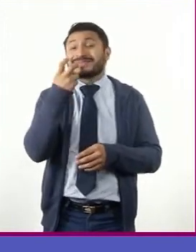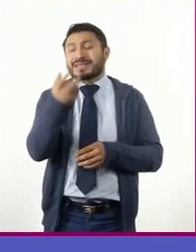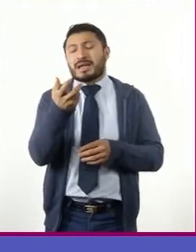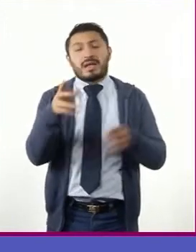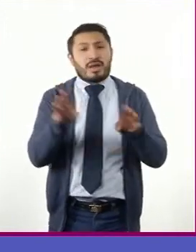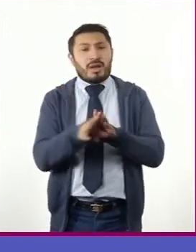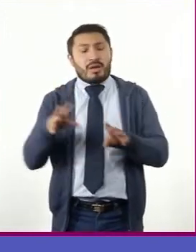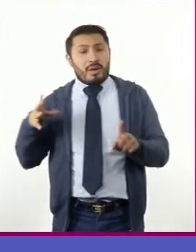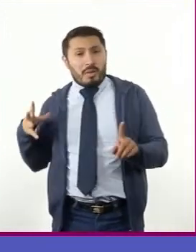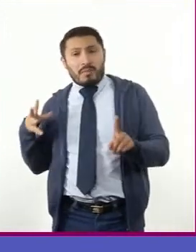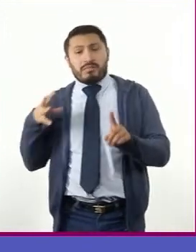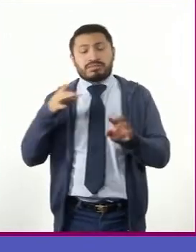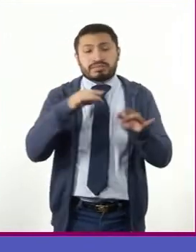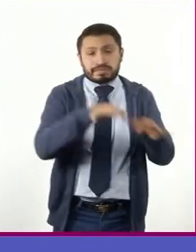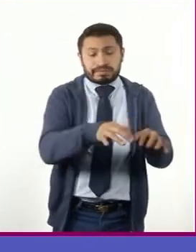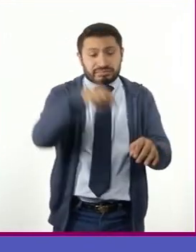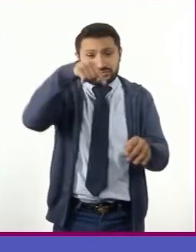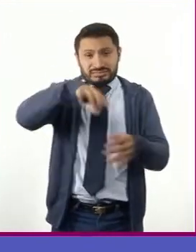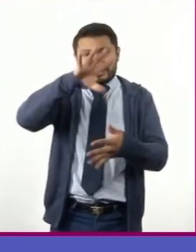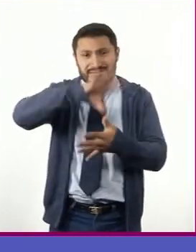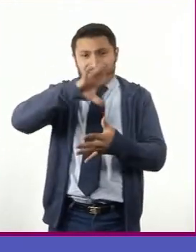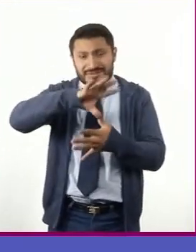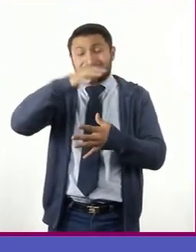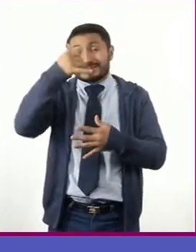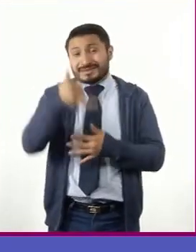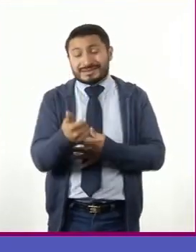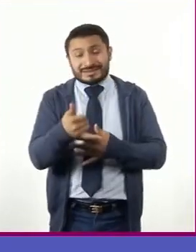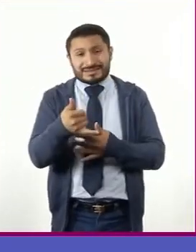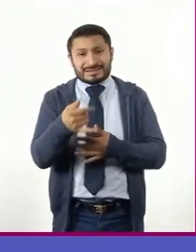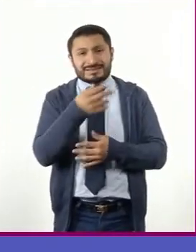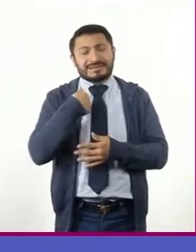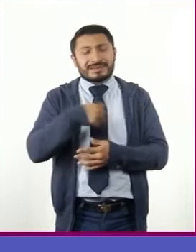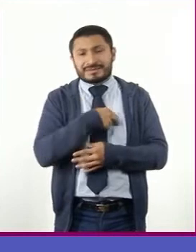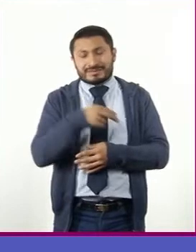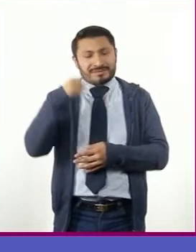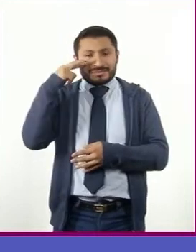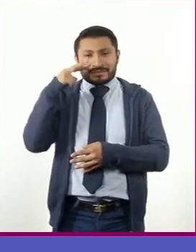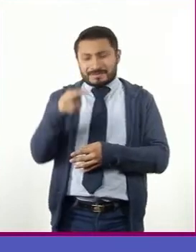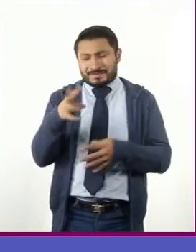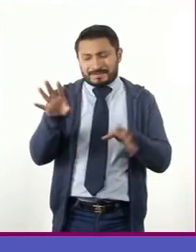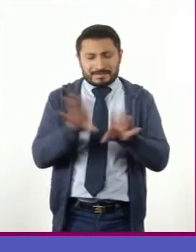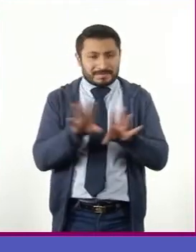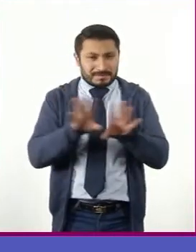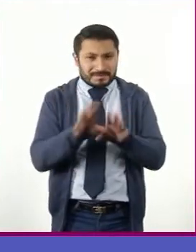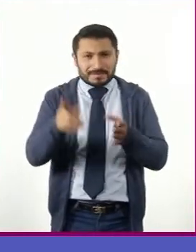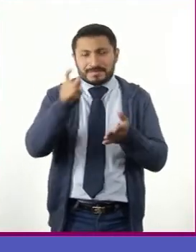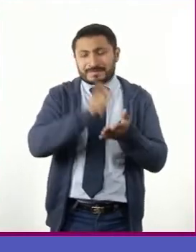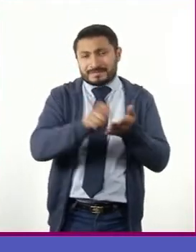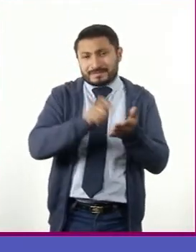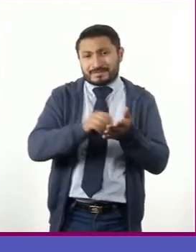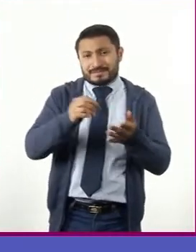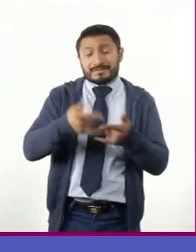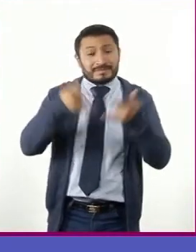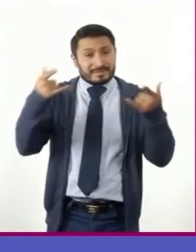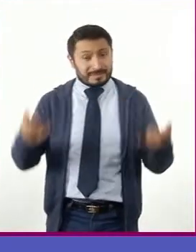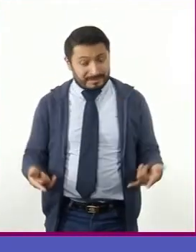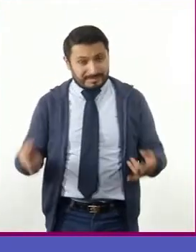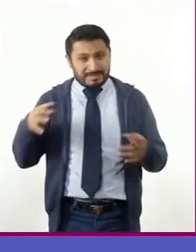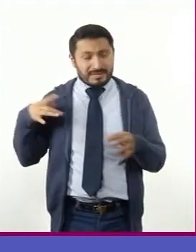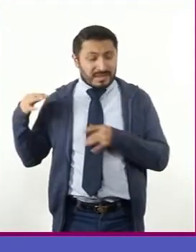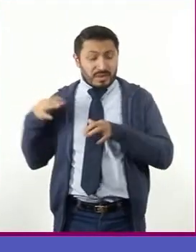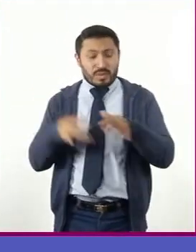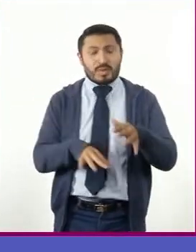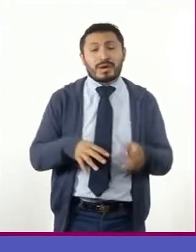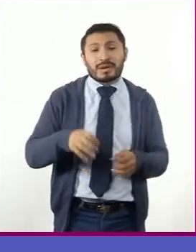la conquista de América y que podemos ver reflejado en las crónicas de la conquista. Por ejemplo,